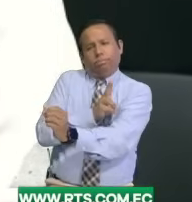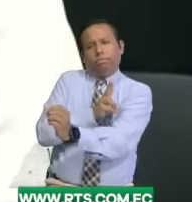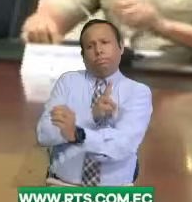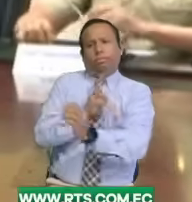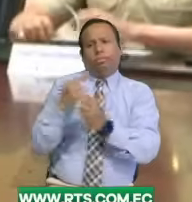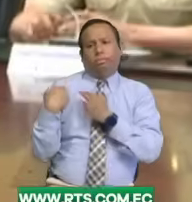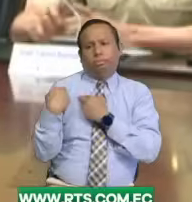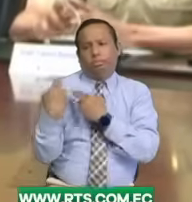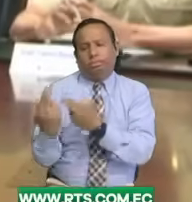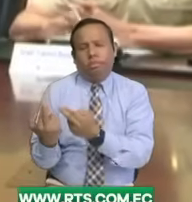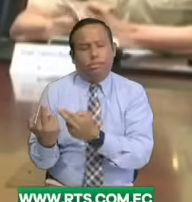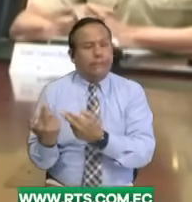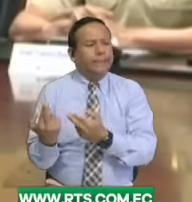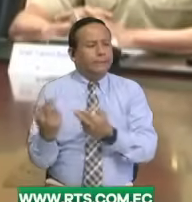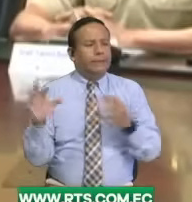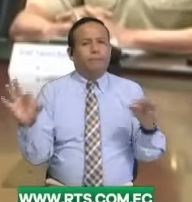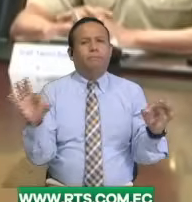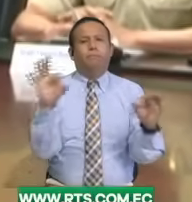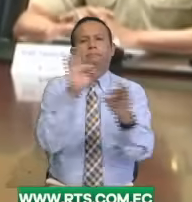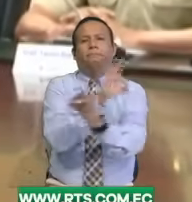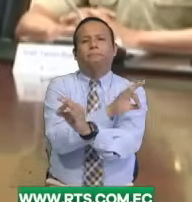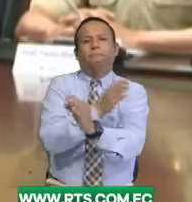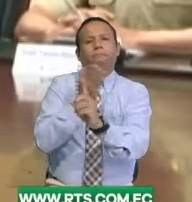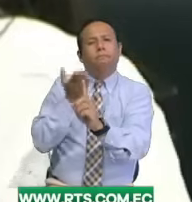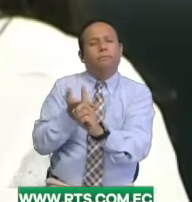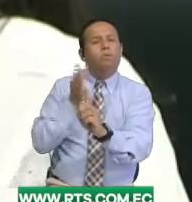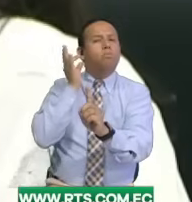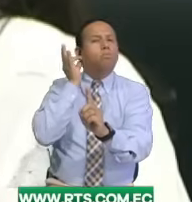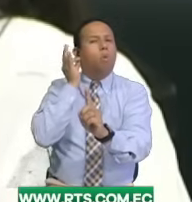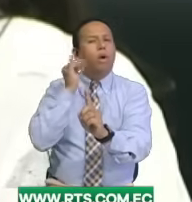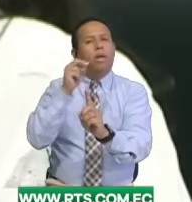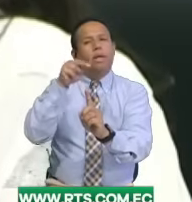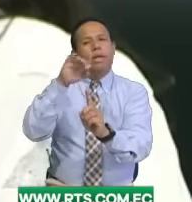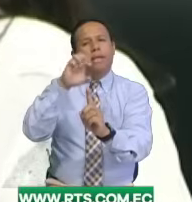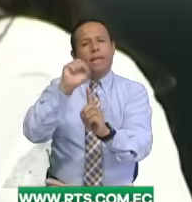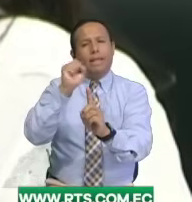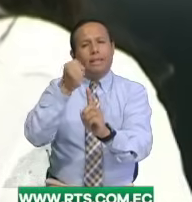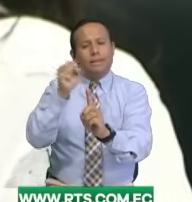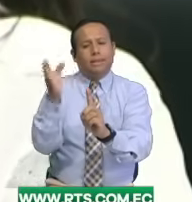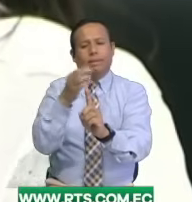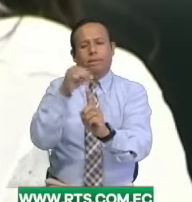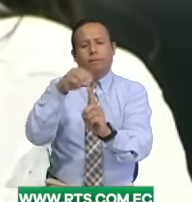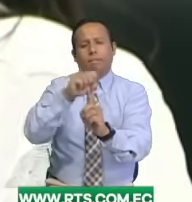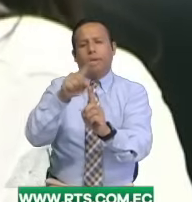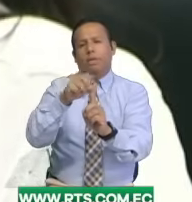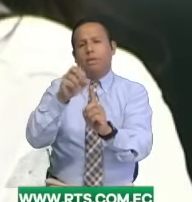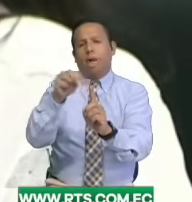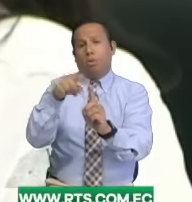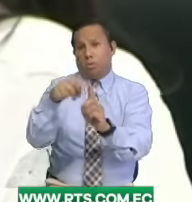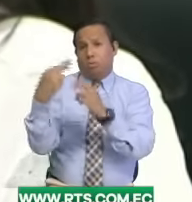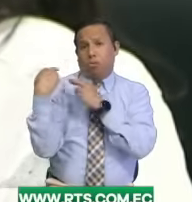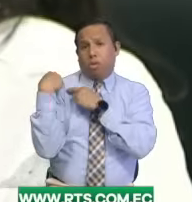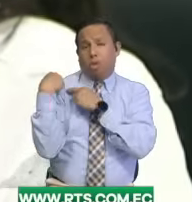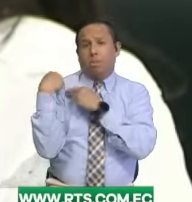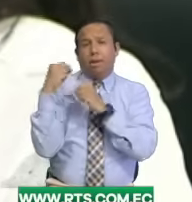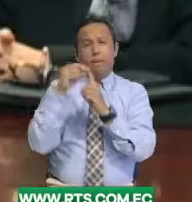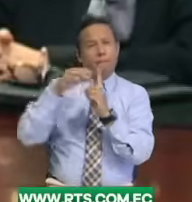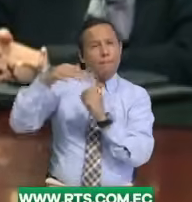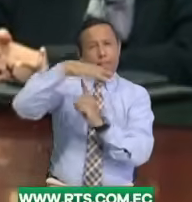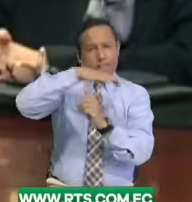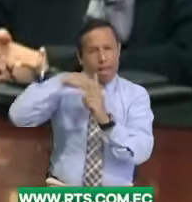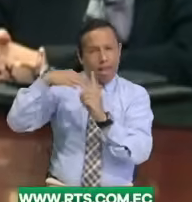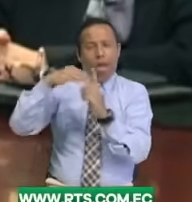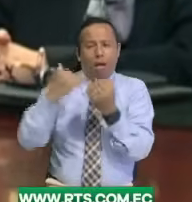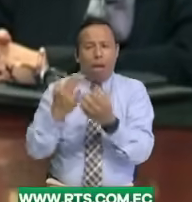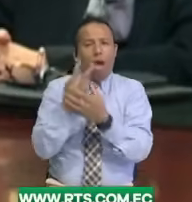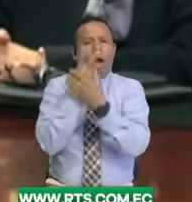Manzano, quien actualmente dirige el Ministerio de Ambiente y ahora liderará la transformación de la matriz energética a través